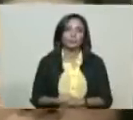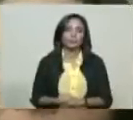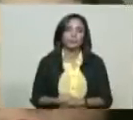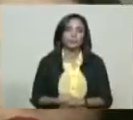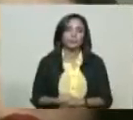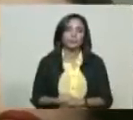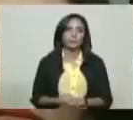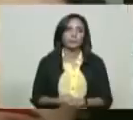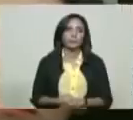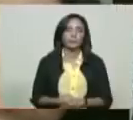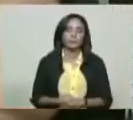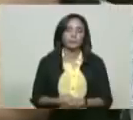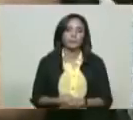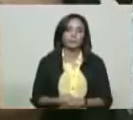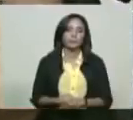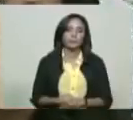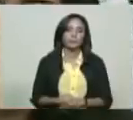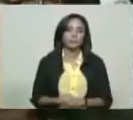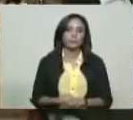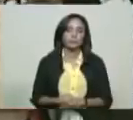Ni para los años que están por venir.